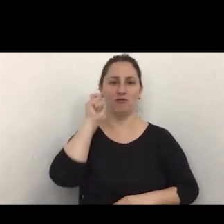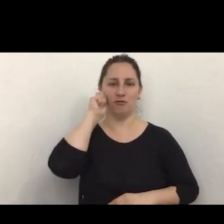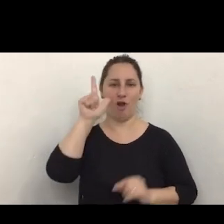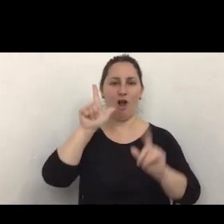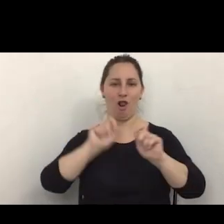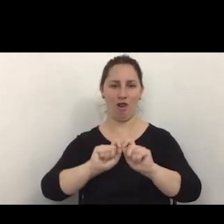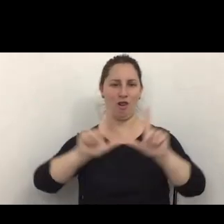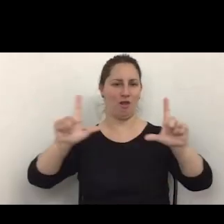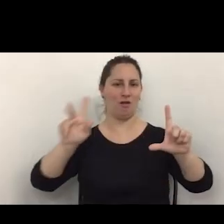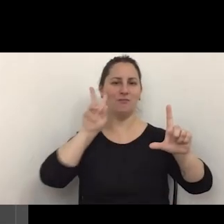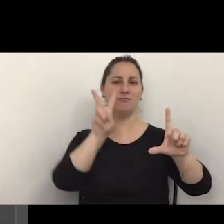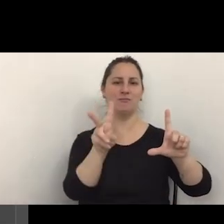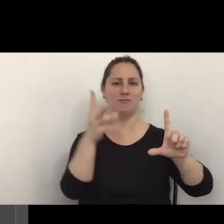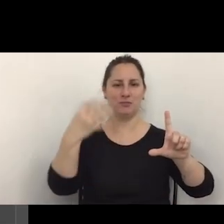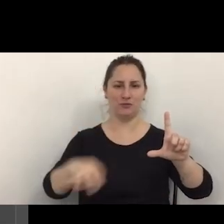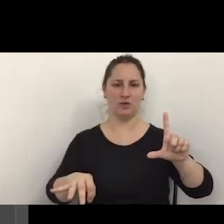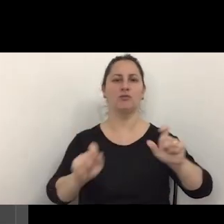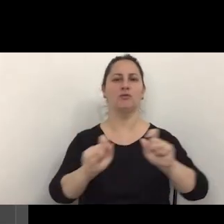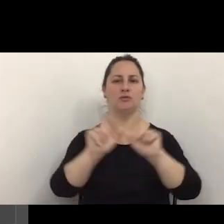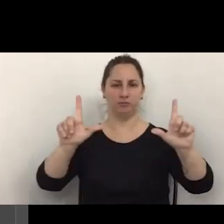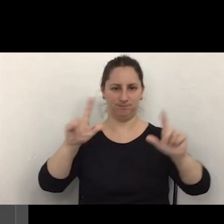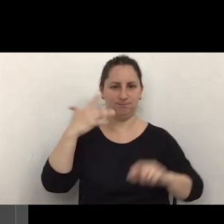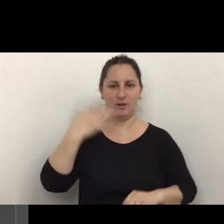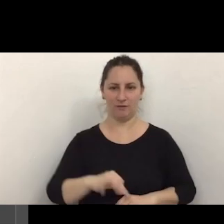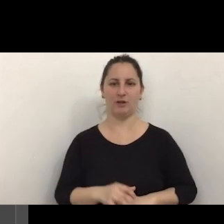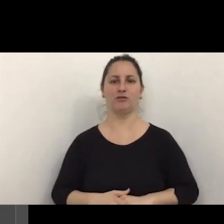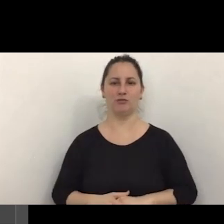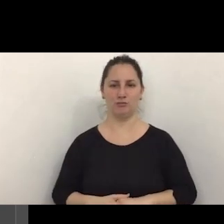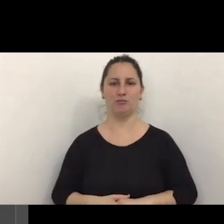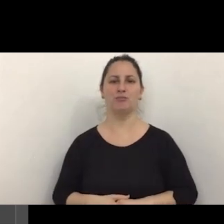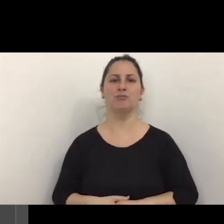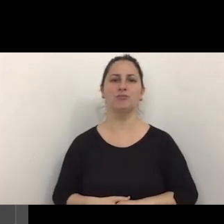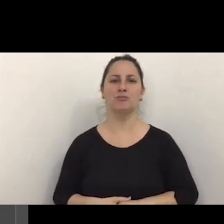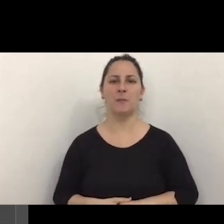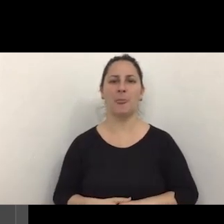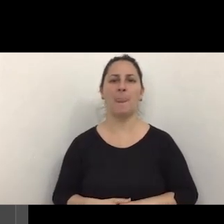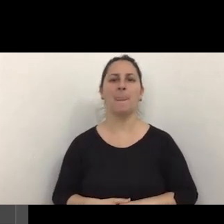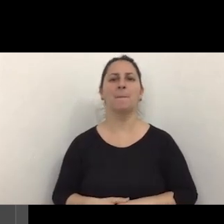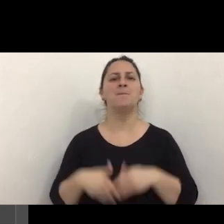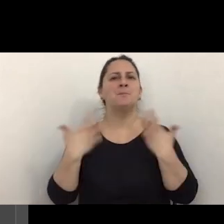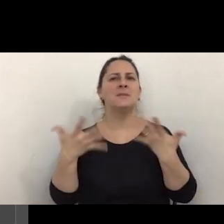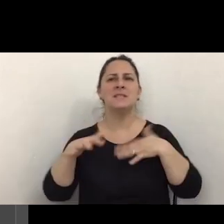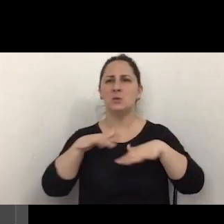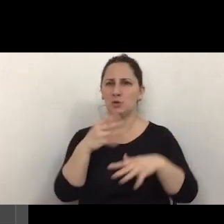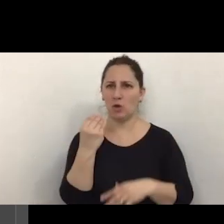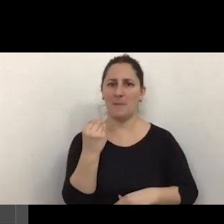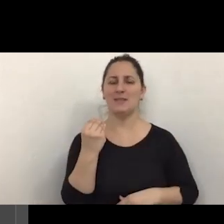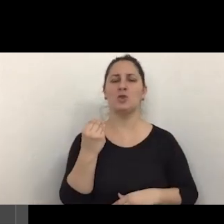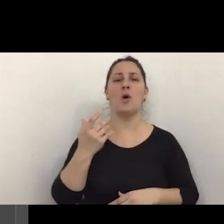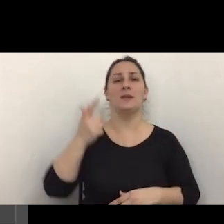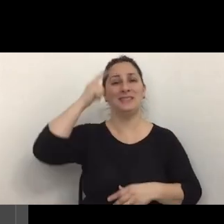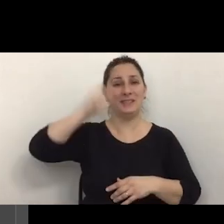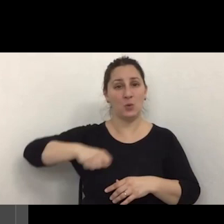ve perfecto. ¿Lo abrió? Sí, bueno, sí. Bárbaro. Entonces, ¿qué sucedió acá? El Tribunal Oral Federal de